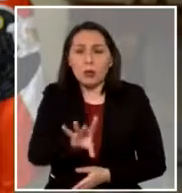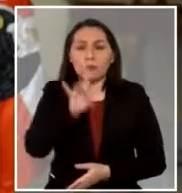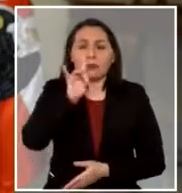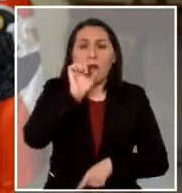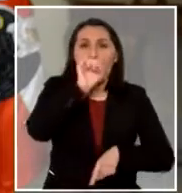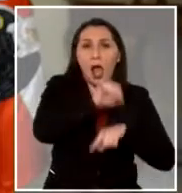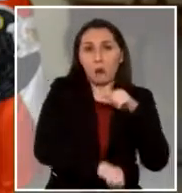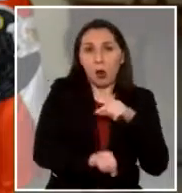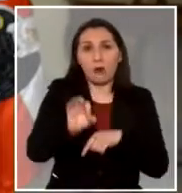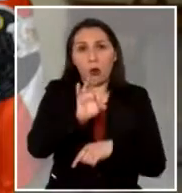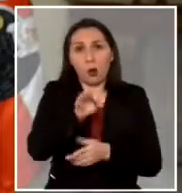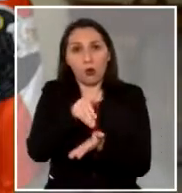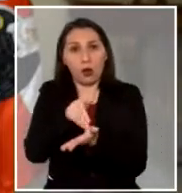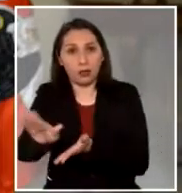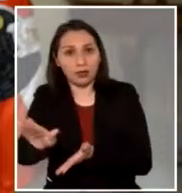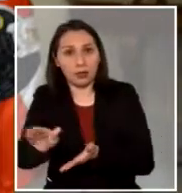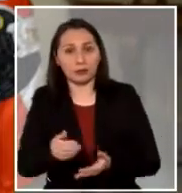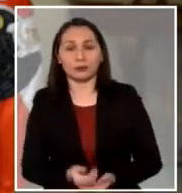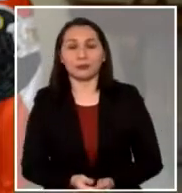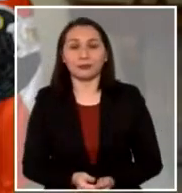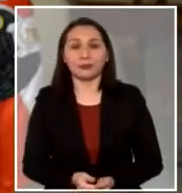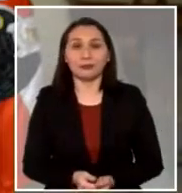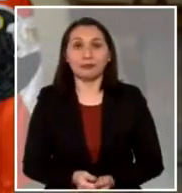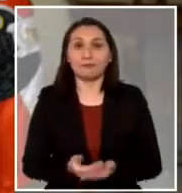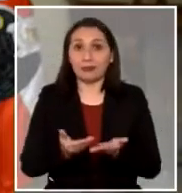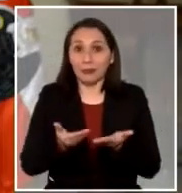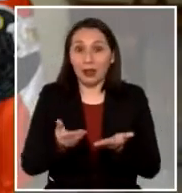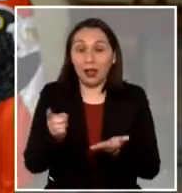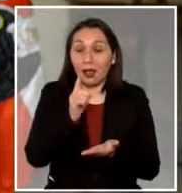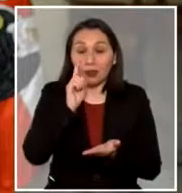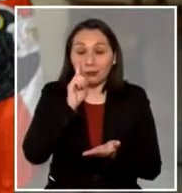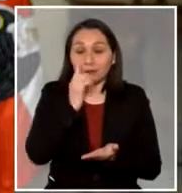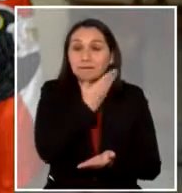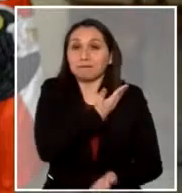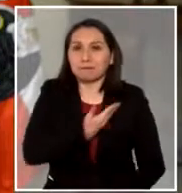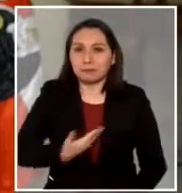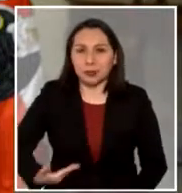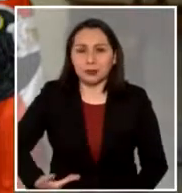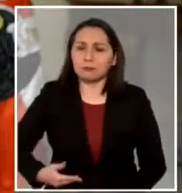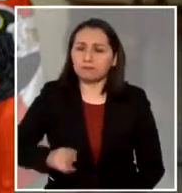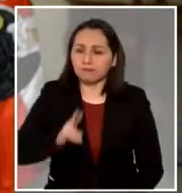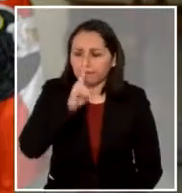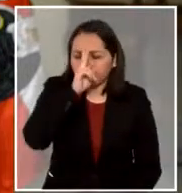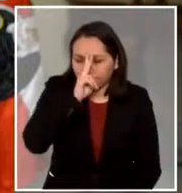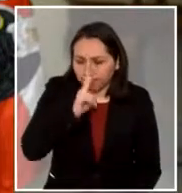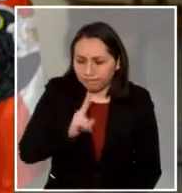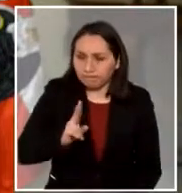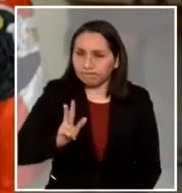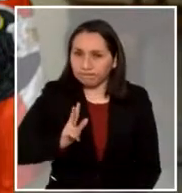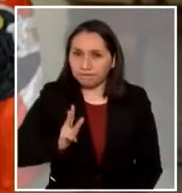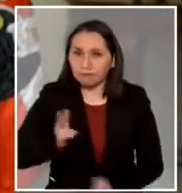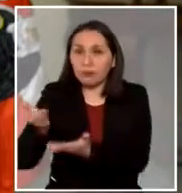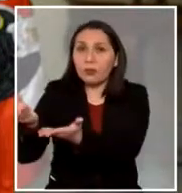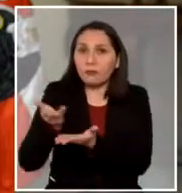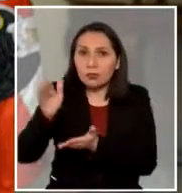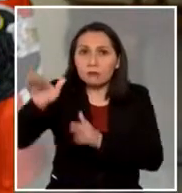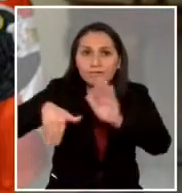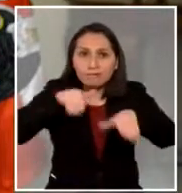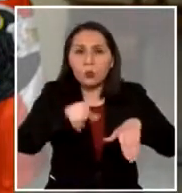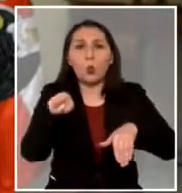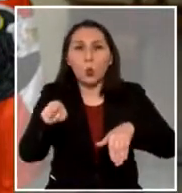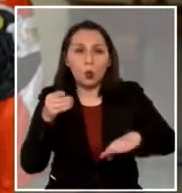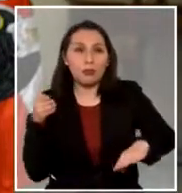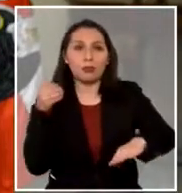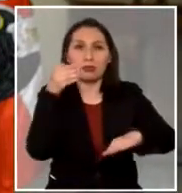su aprobación o rechazo de esta manera como presidente solemnemente convocó a la ciudadanía a concurrir